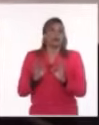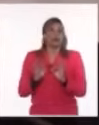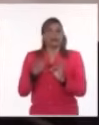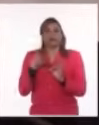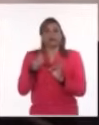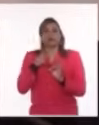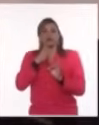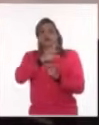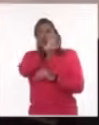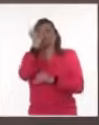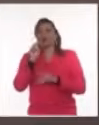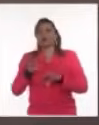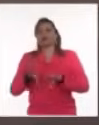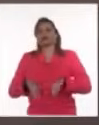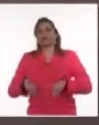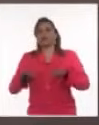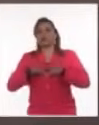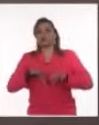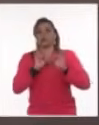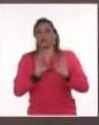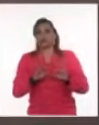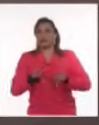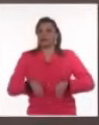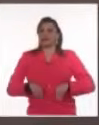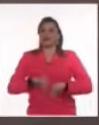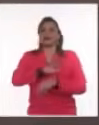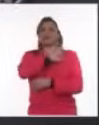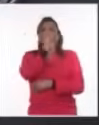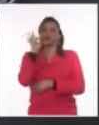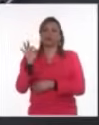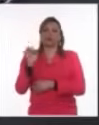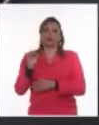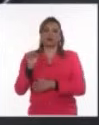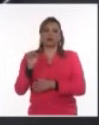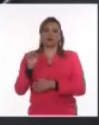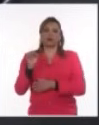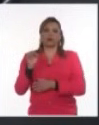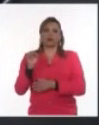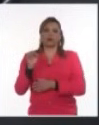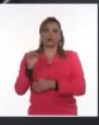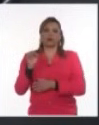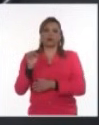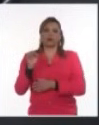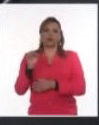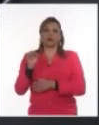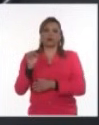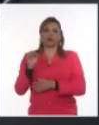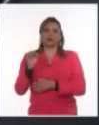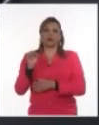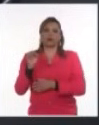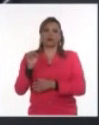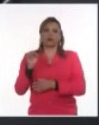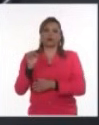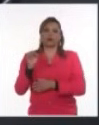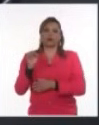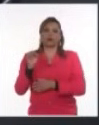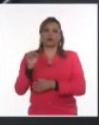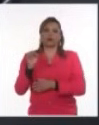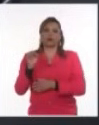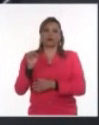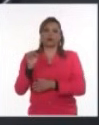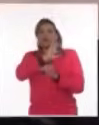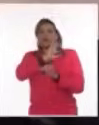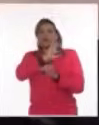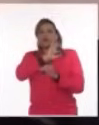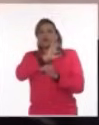permitir que situaciones como estas se proliferen en nuestro país Bueno yo le